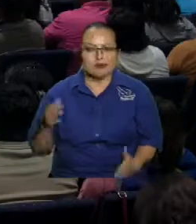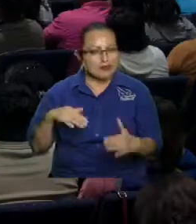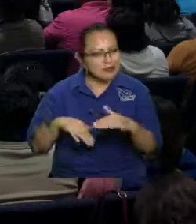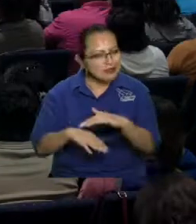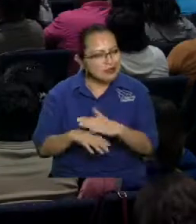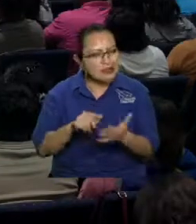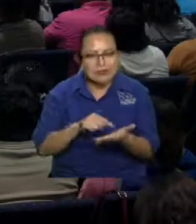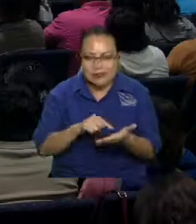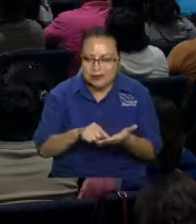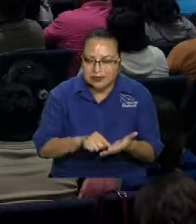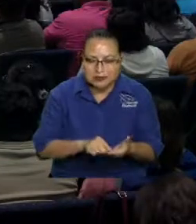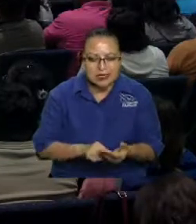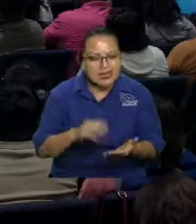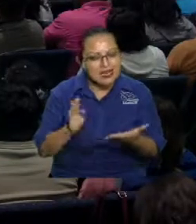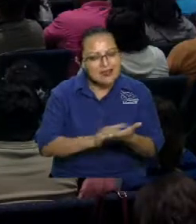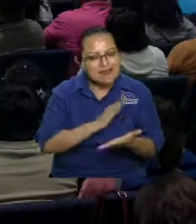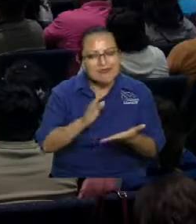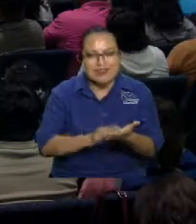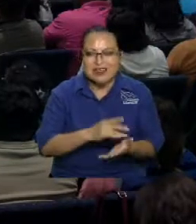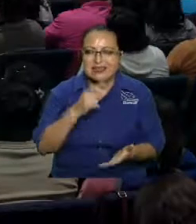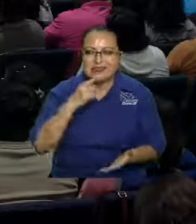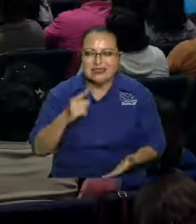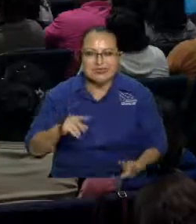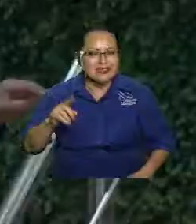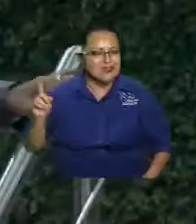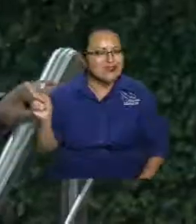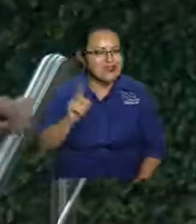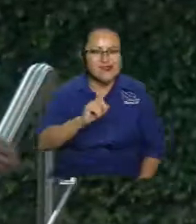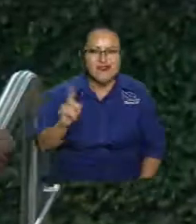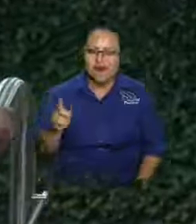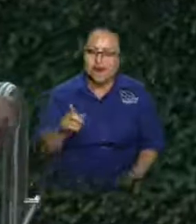La Biblia dice, no debáis a nadie nada.